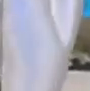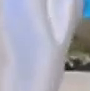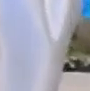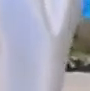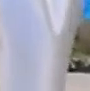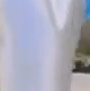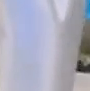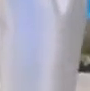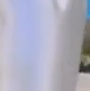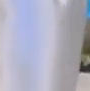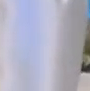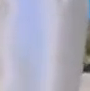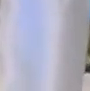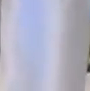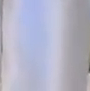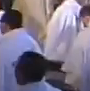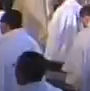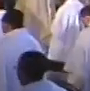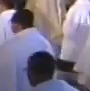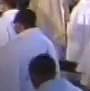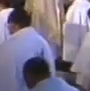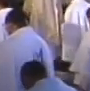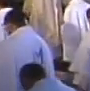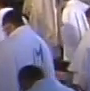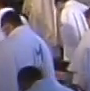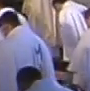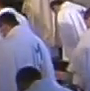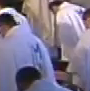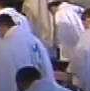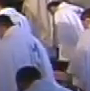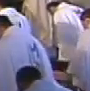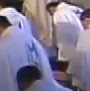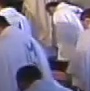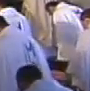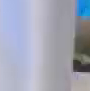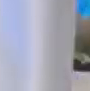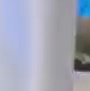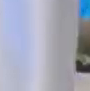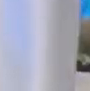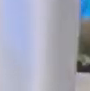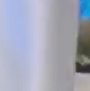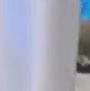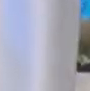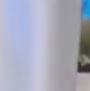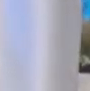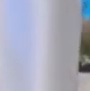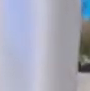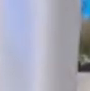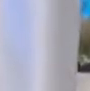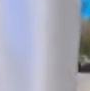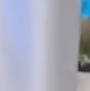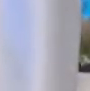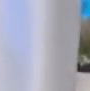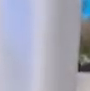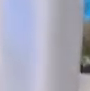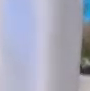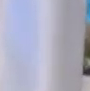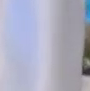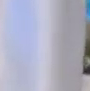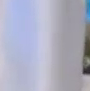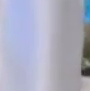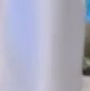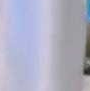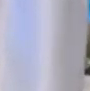Inclinen la cabeza para recibir la bendición. Que Dios nuestro Padre, que nos ha congregado